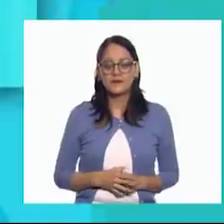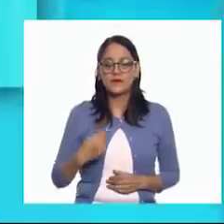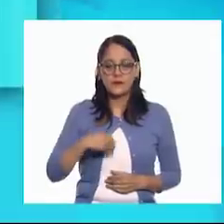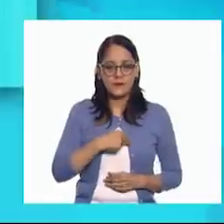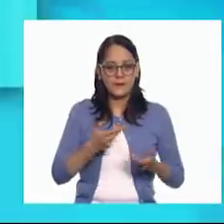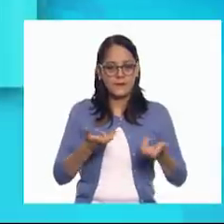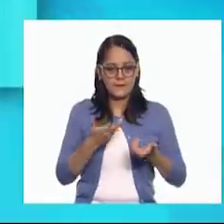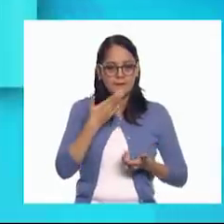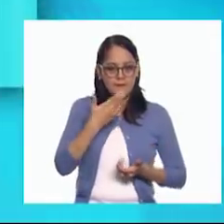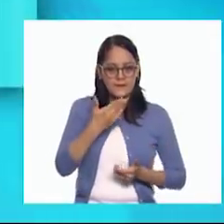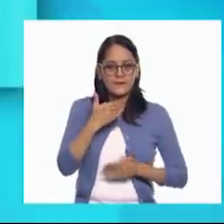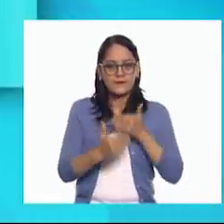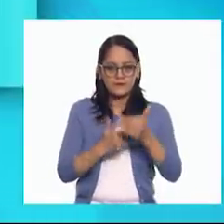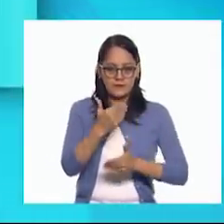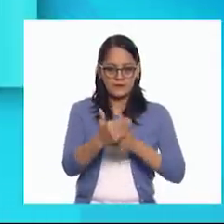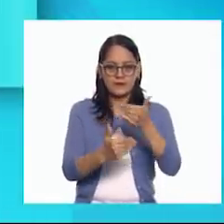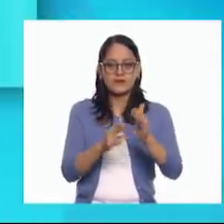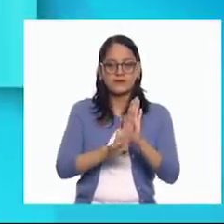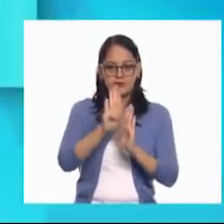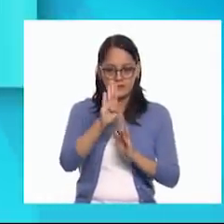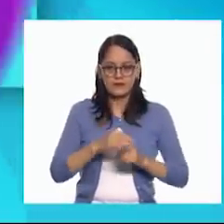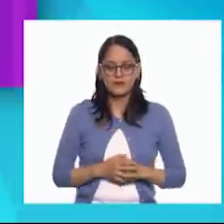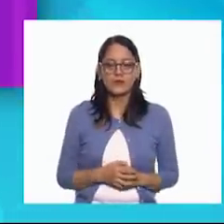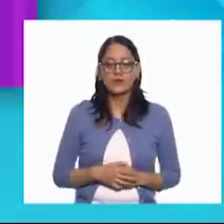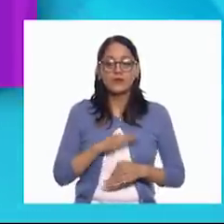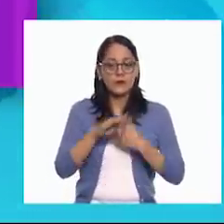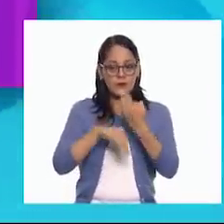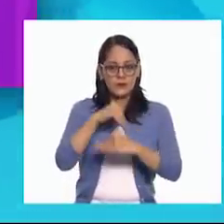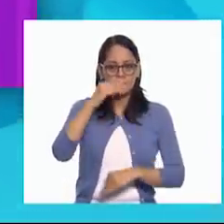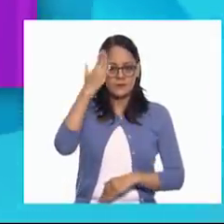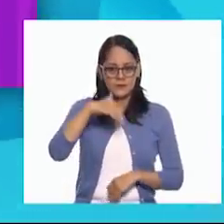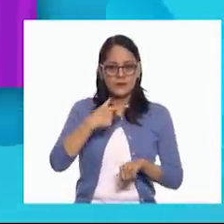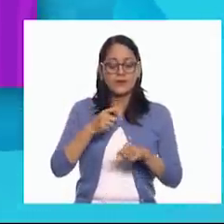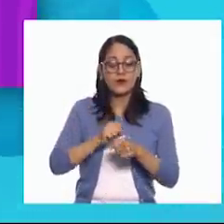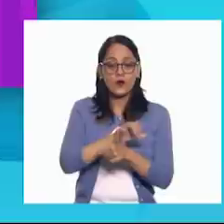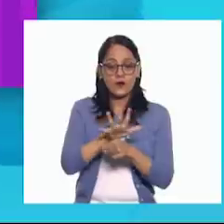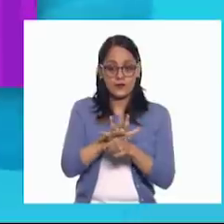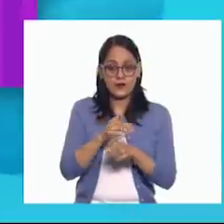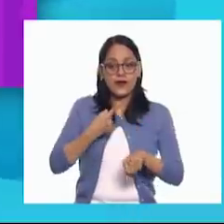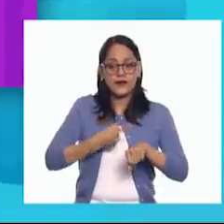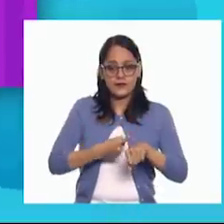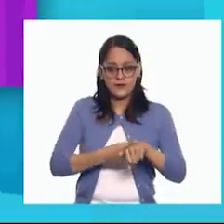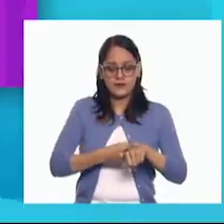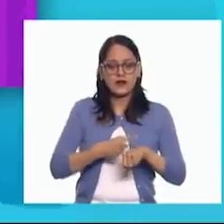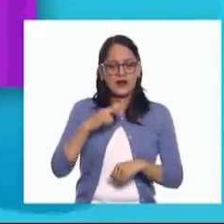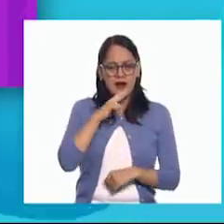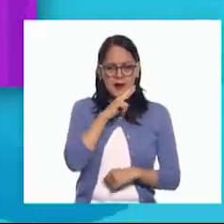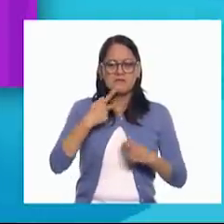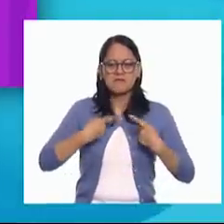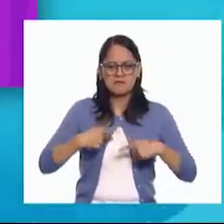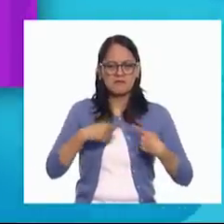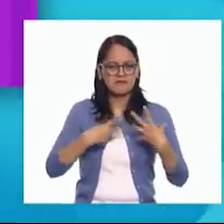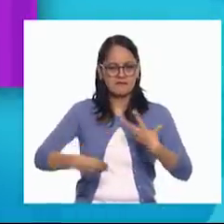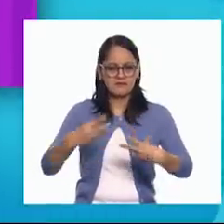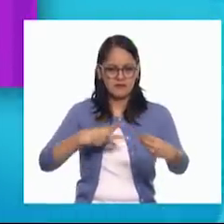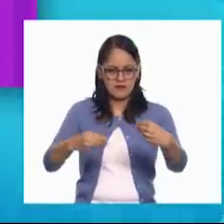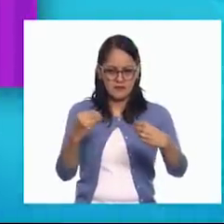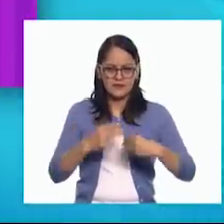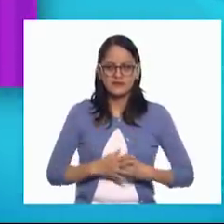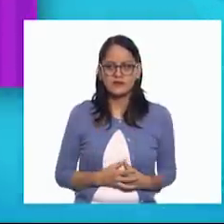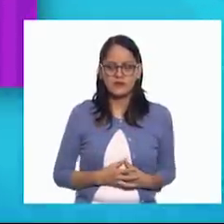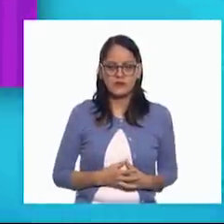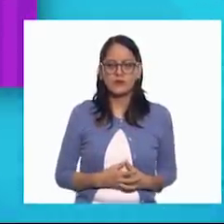Buenas prácticas para seguir adelante. Como todos sabemos, la COVID-19 es una enfermedad que se contagia muy fácilmente entre